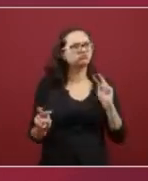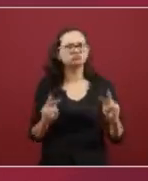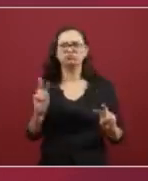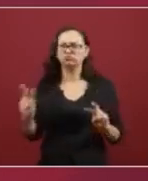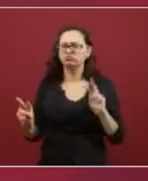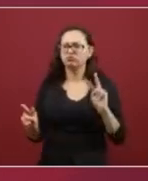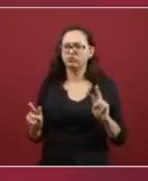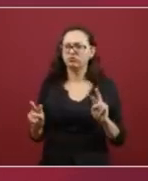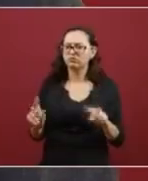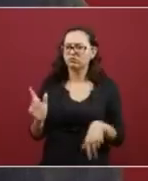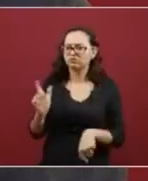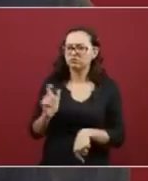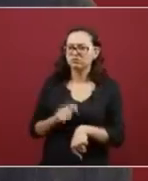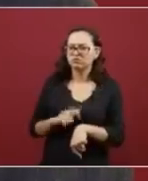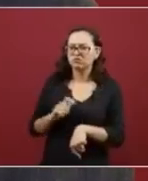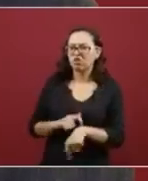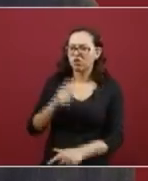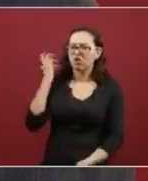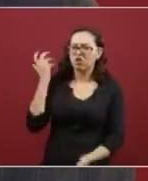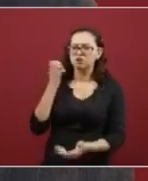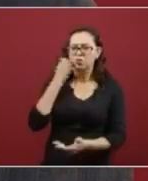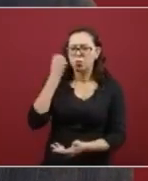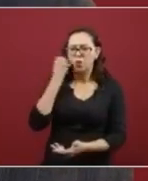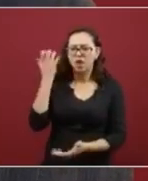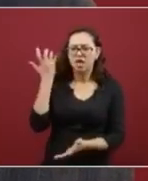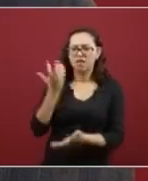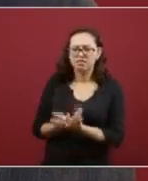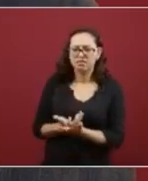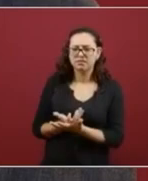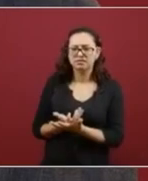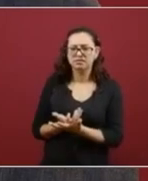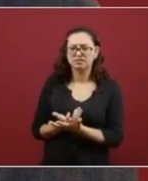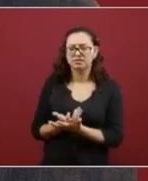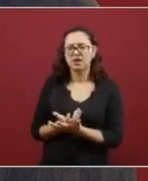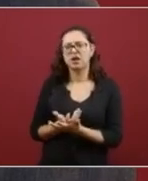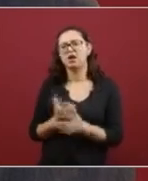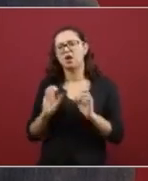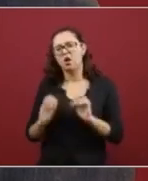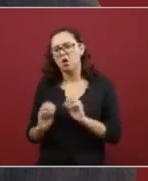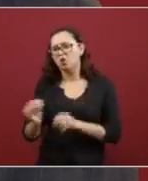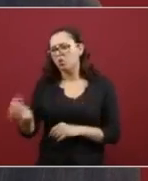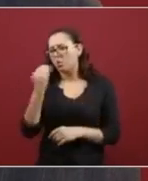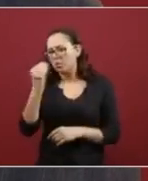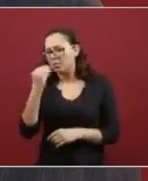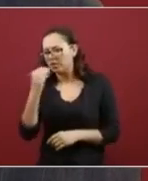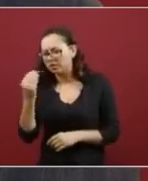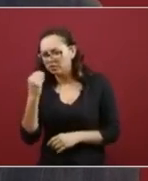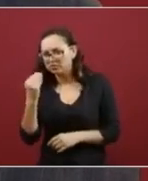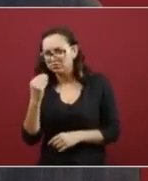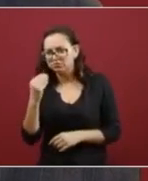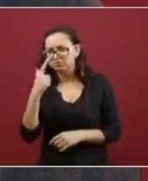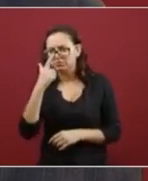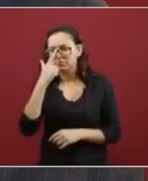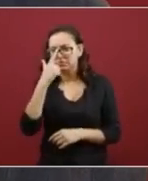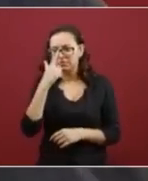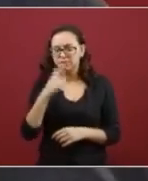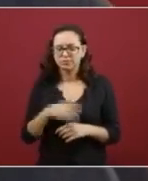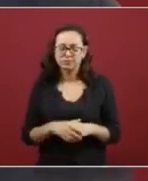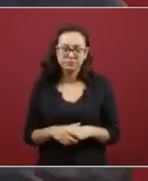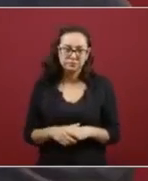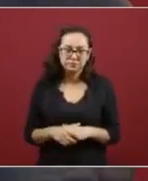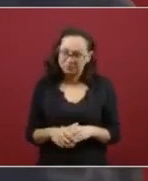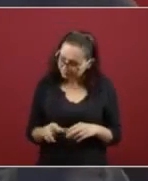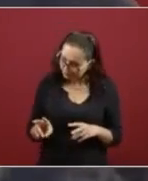es la hora del recreo o la hora de la comida y ahí